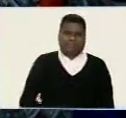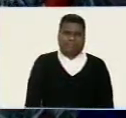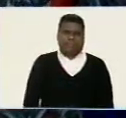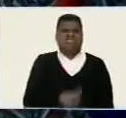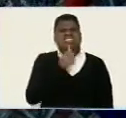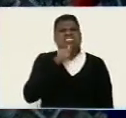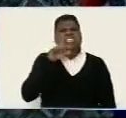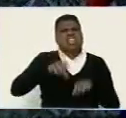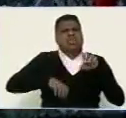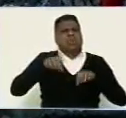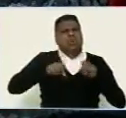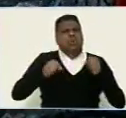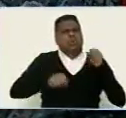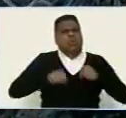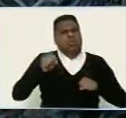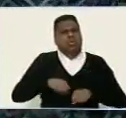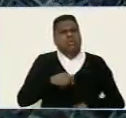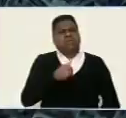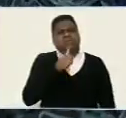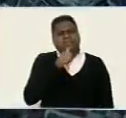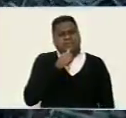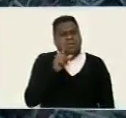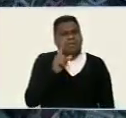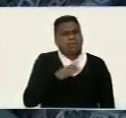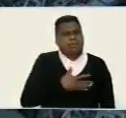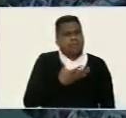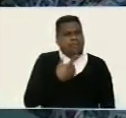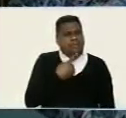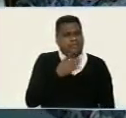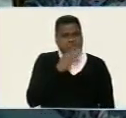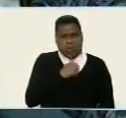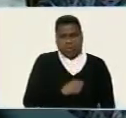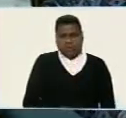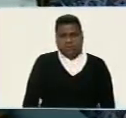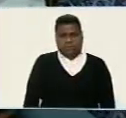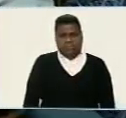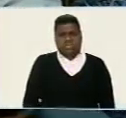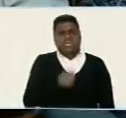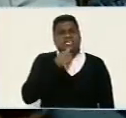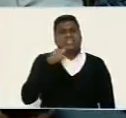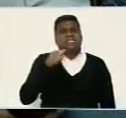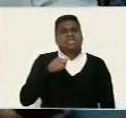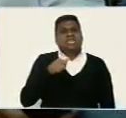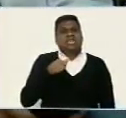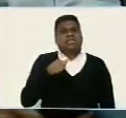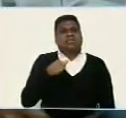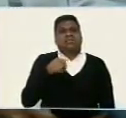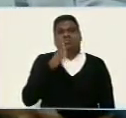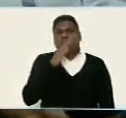duda? ¿Quién puede decir que no hay problemas en la calle? ¿Quién puede dudar que eso afecta a nuestro pueblo?